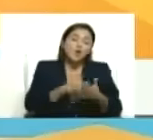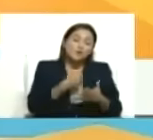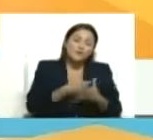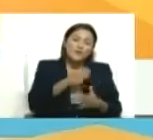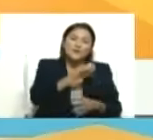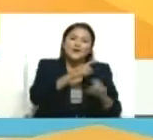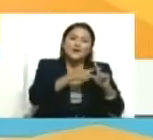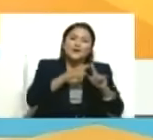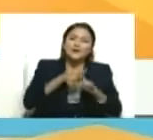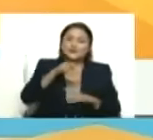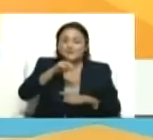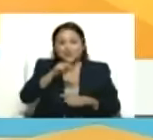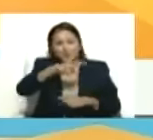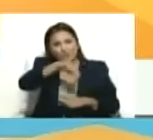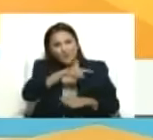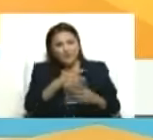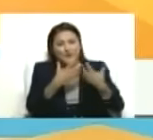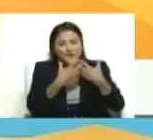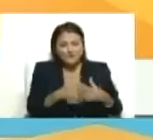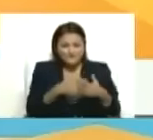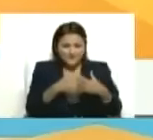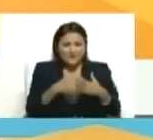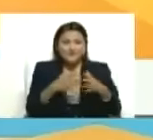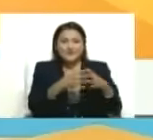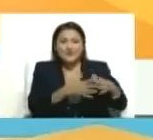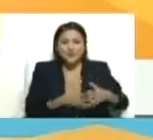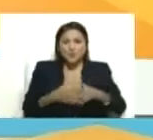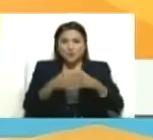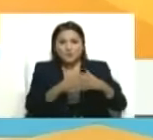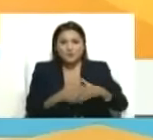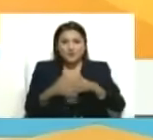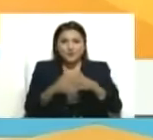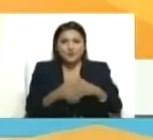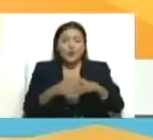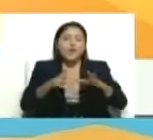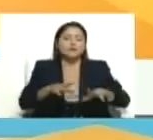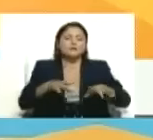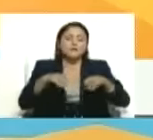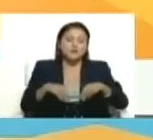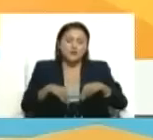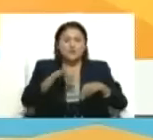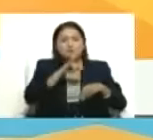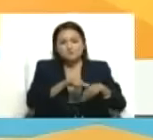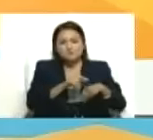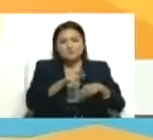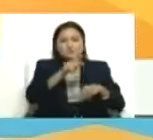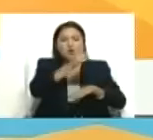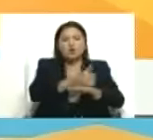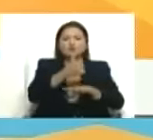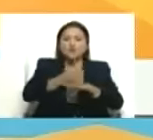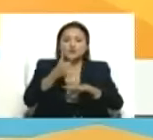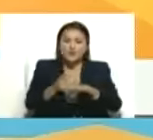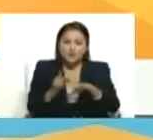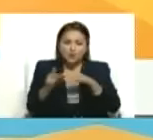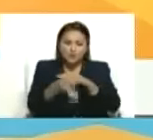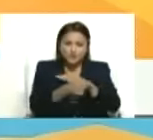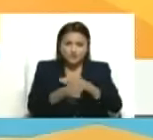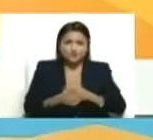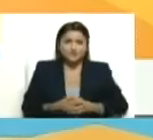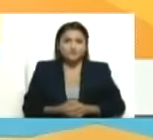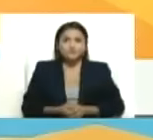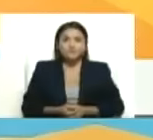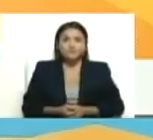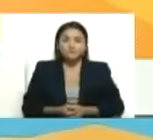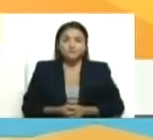reconocieron ayer mismo los funcionarios de el gobierno de de la República Cooperativa de Guyana a